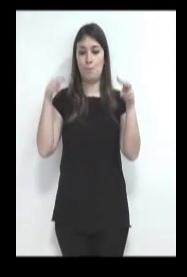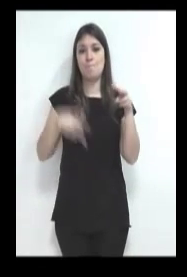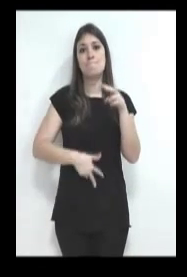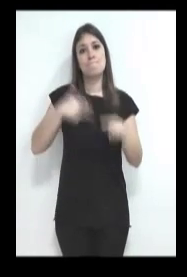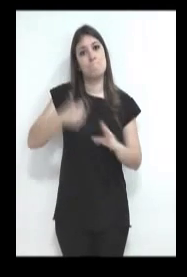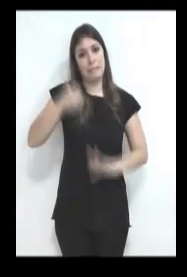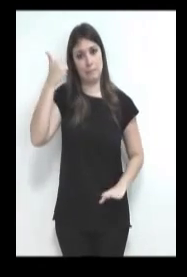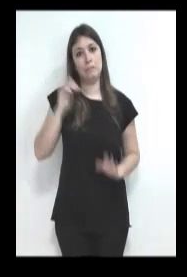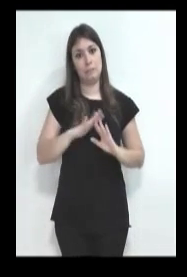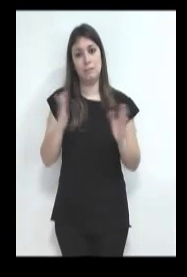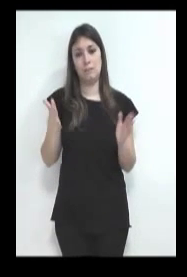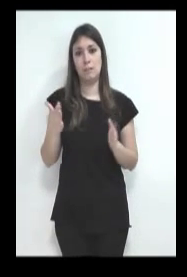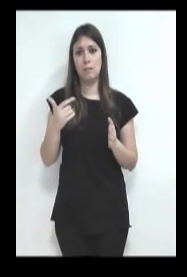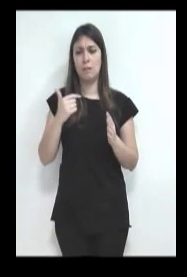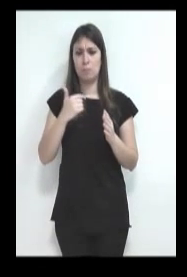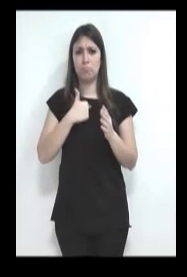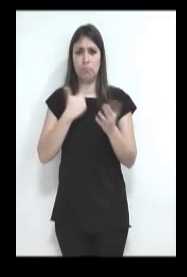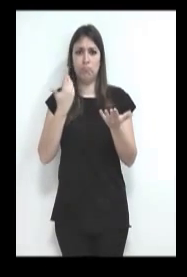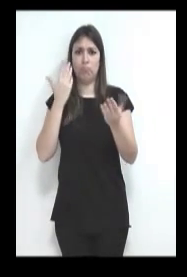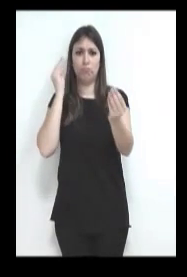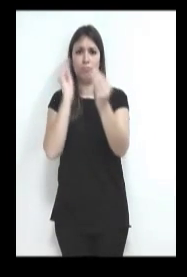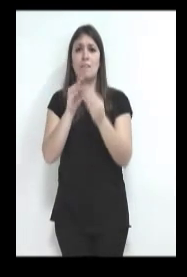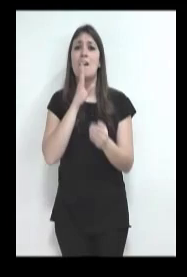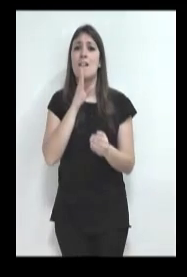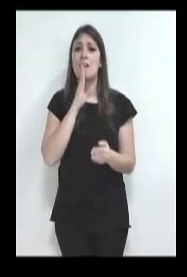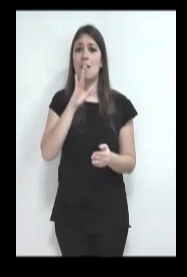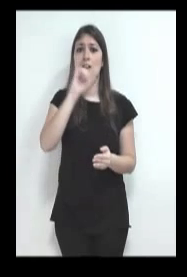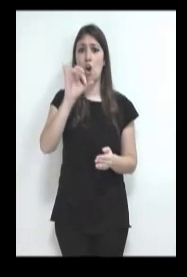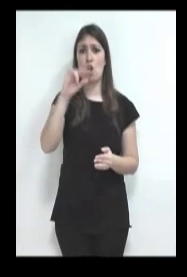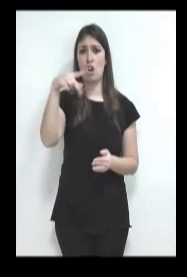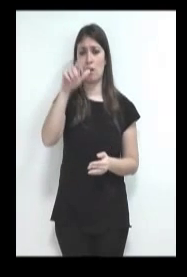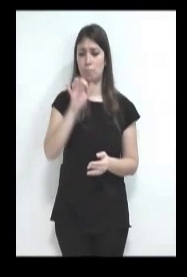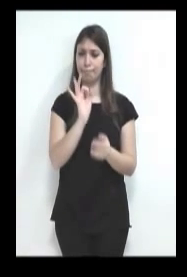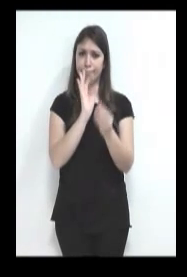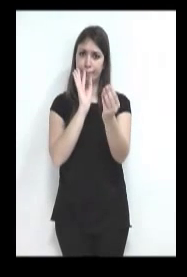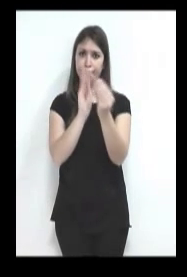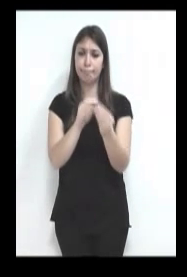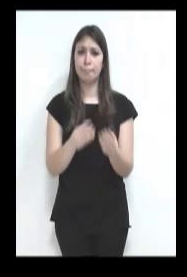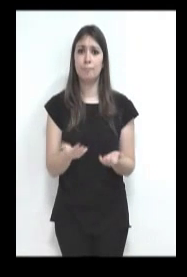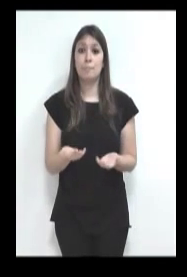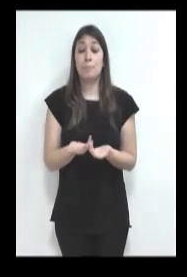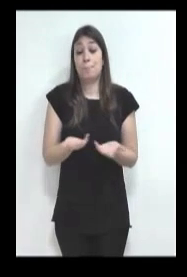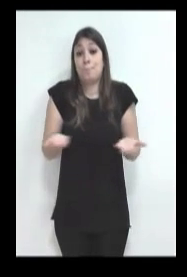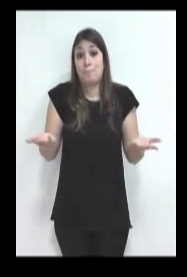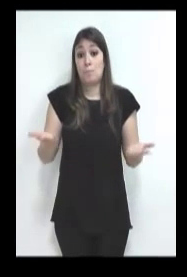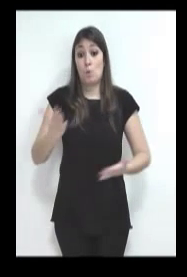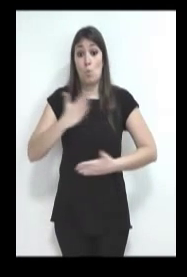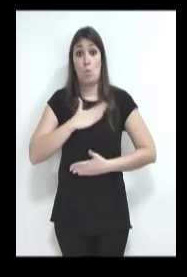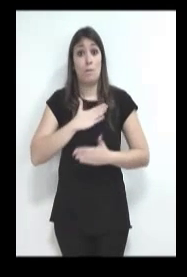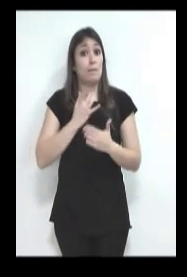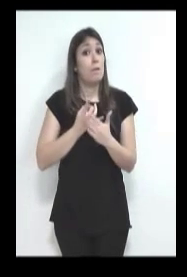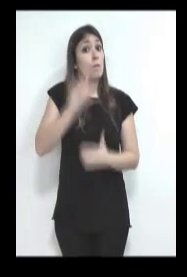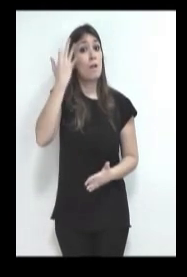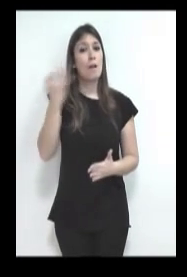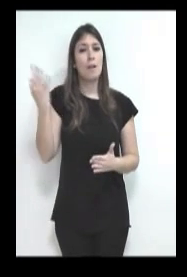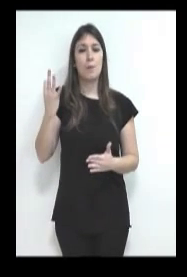global. Ya estoy absolutamente de acuerdo con lo que ha comentado Jorge. De hecho, nuestra idea parte